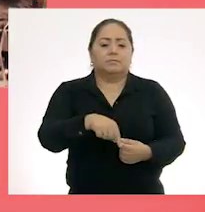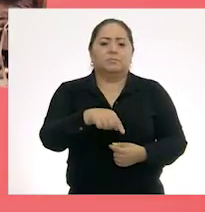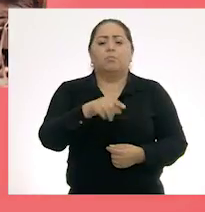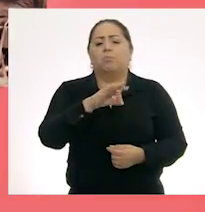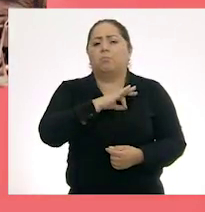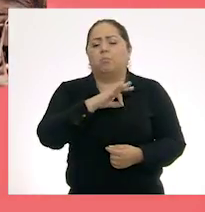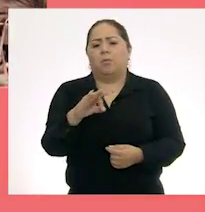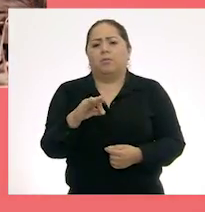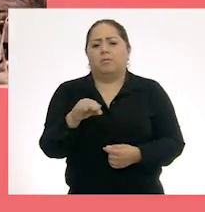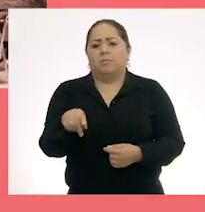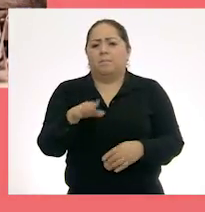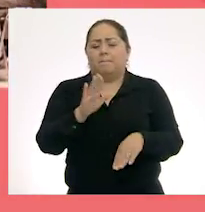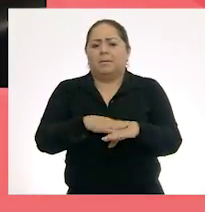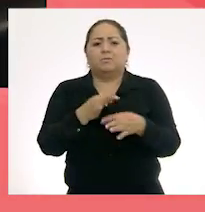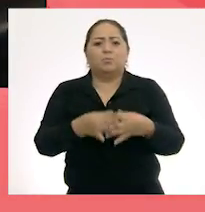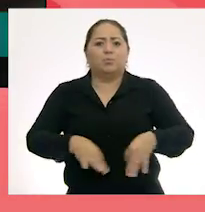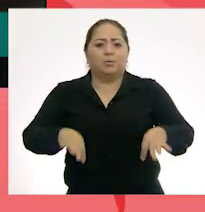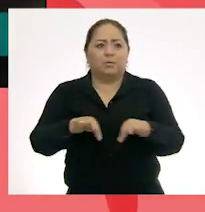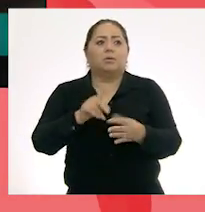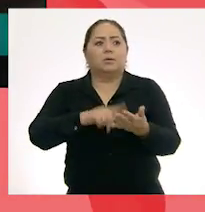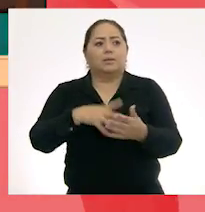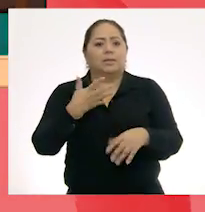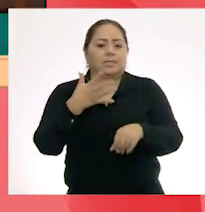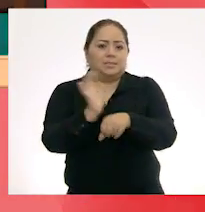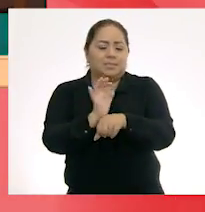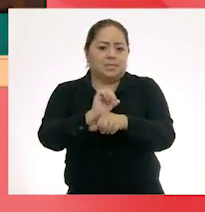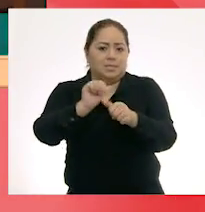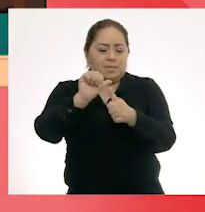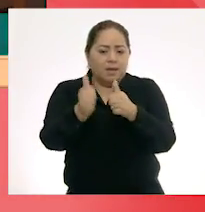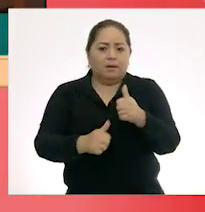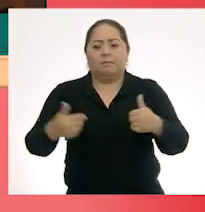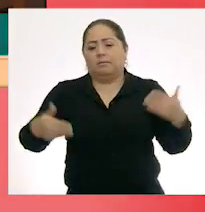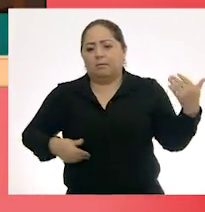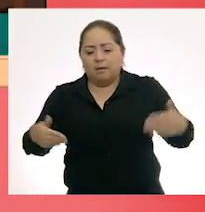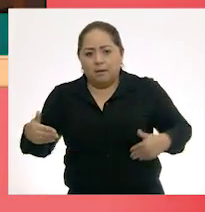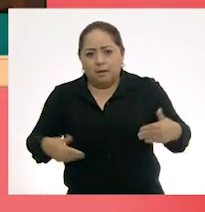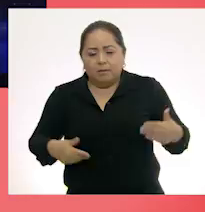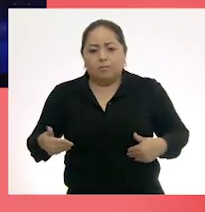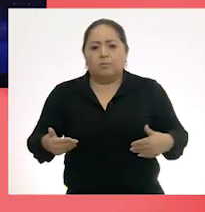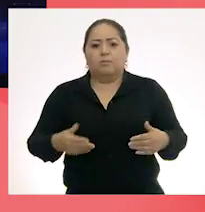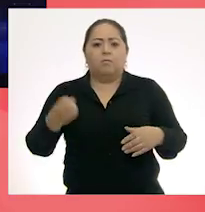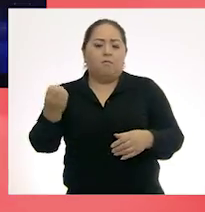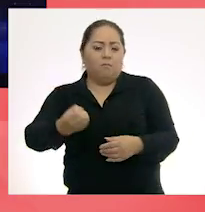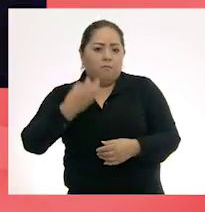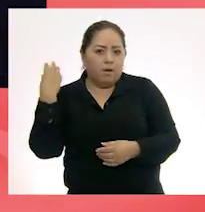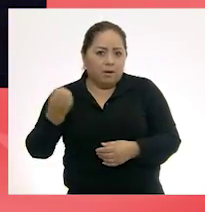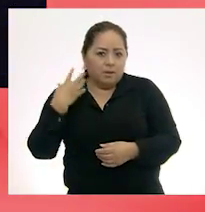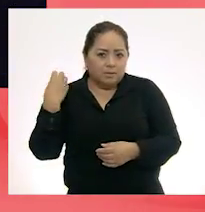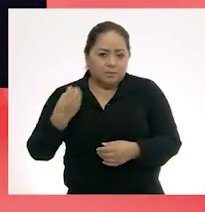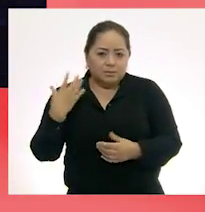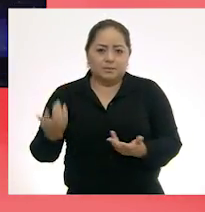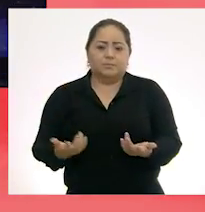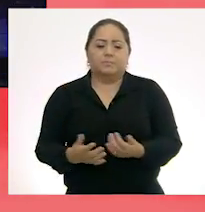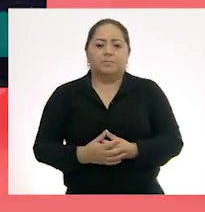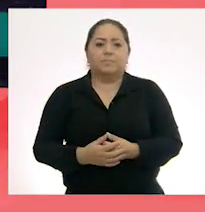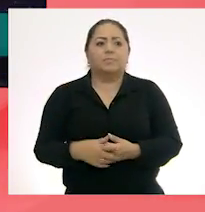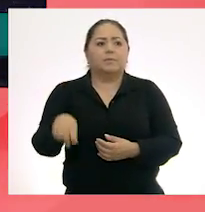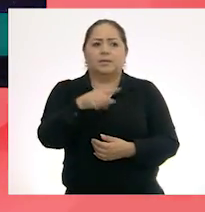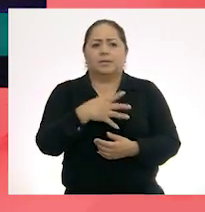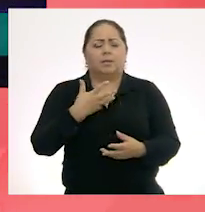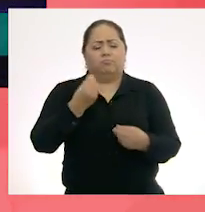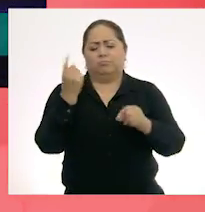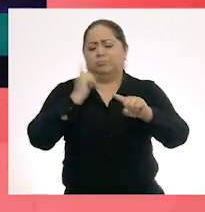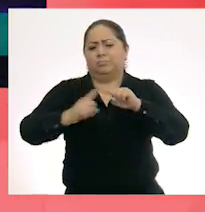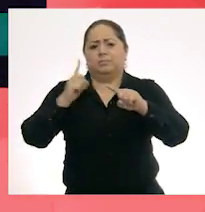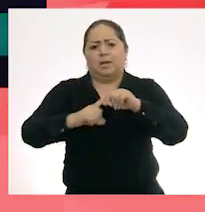puede decir, una de sus sedes, es muy importante. Tenemos cine de arte, también teatro, conferencias. O sea, tenemos una